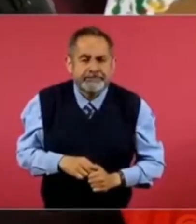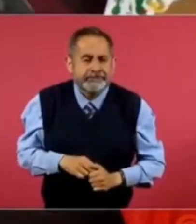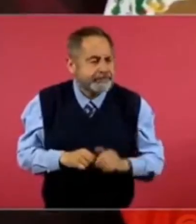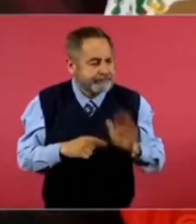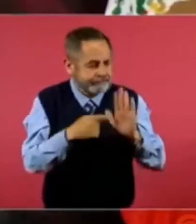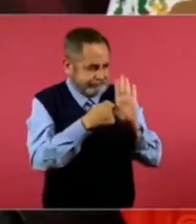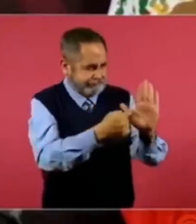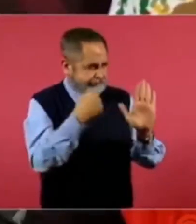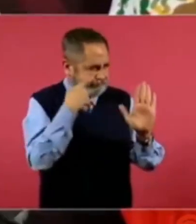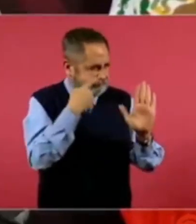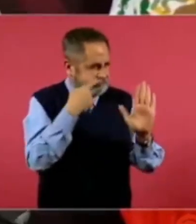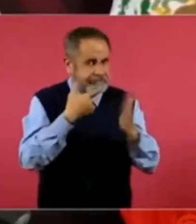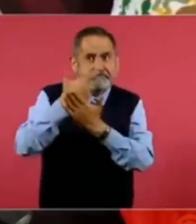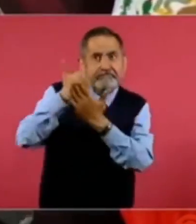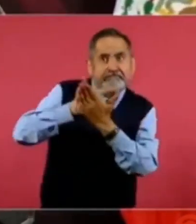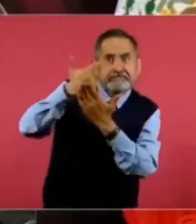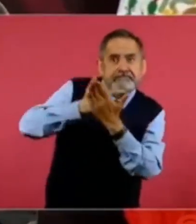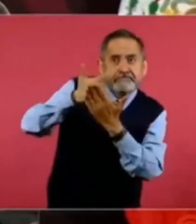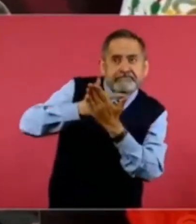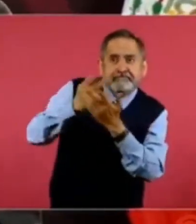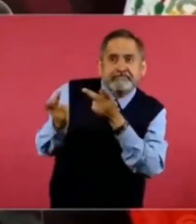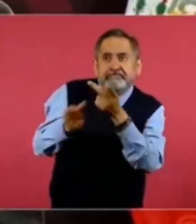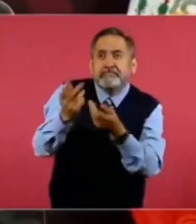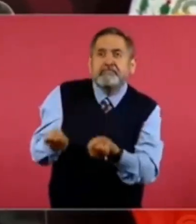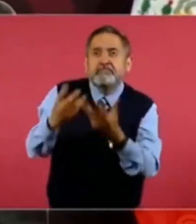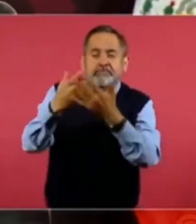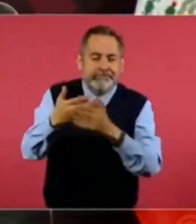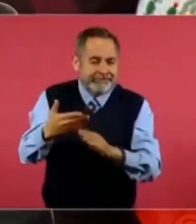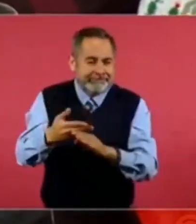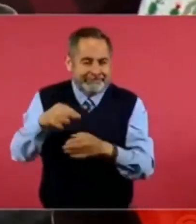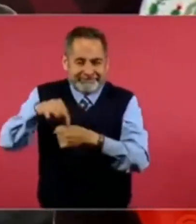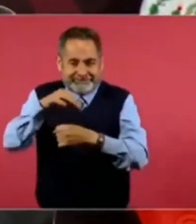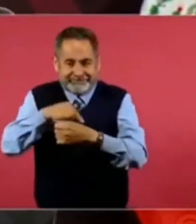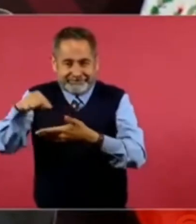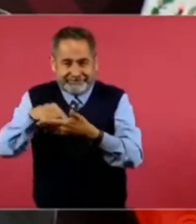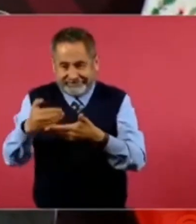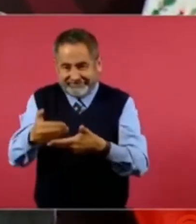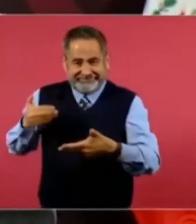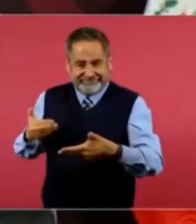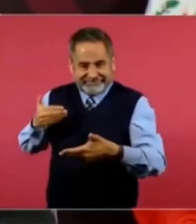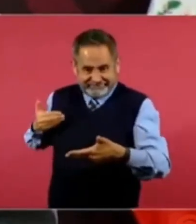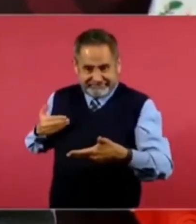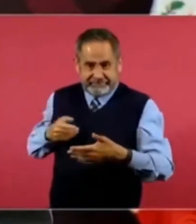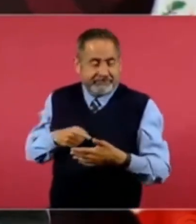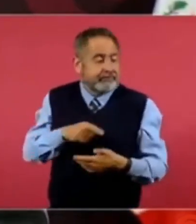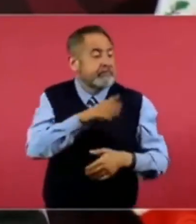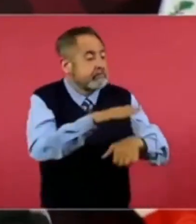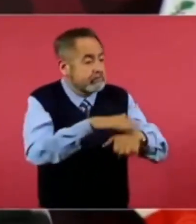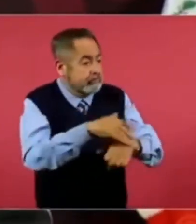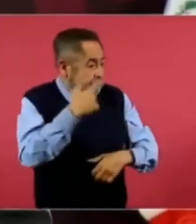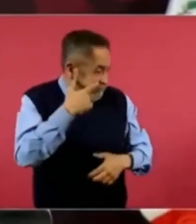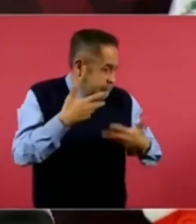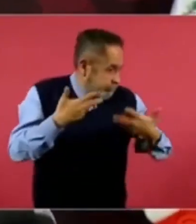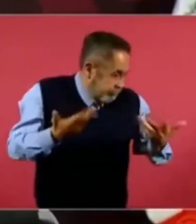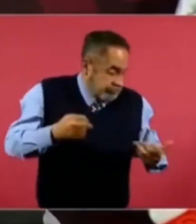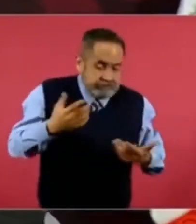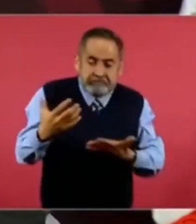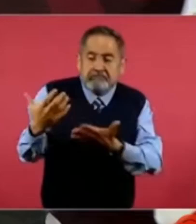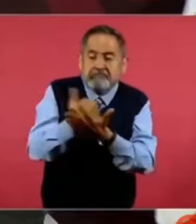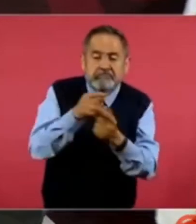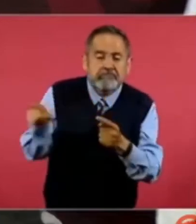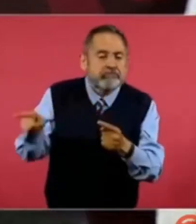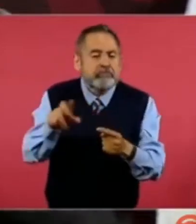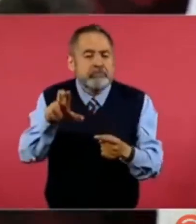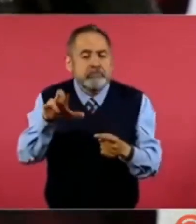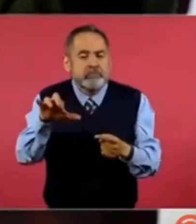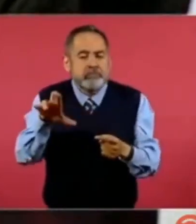encuestas antes de la elección, en donde iba a ganar el candidato de la oposición